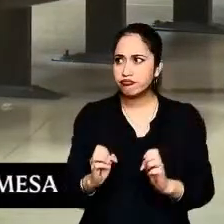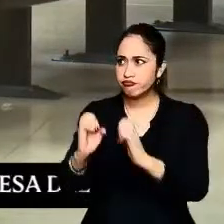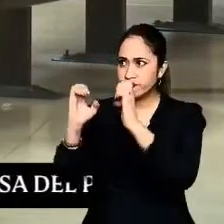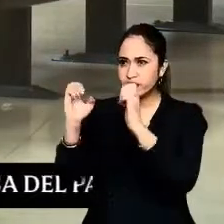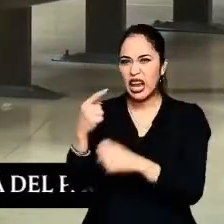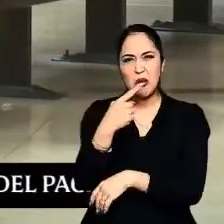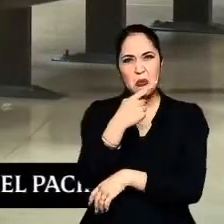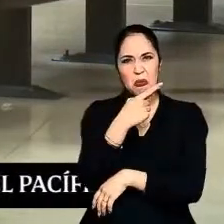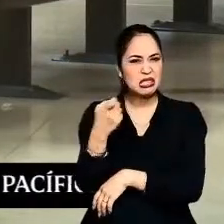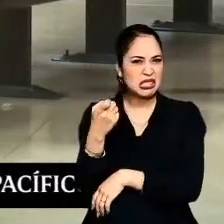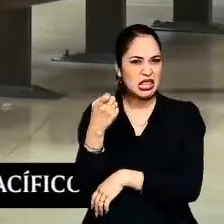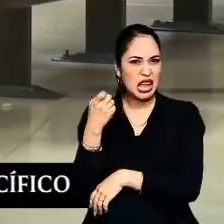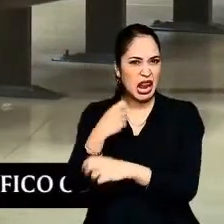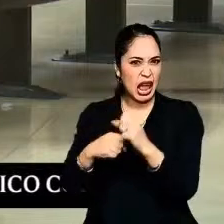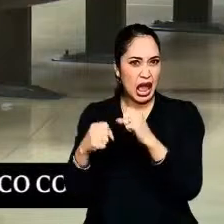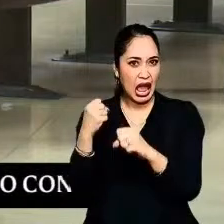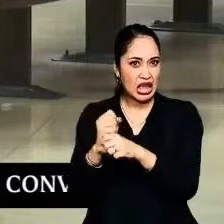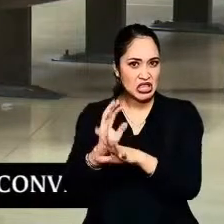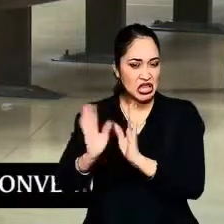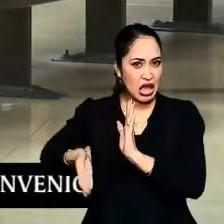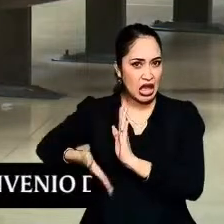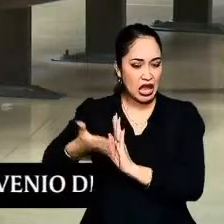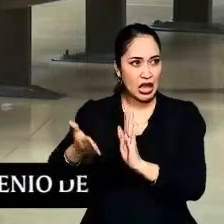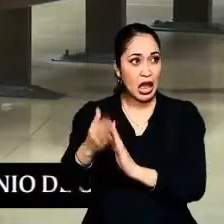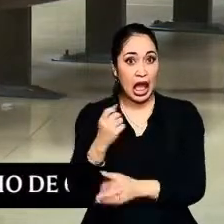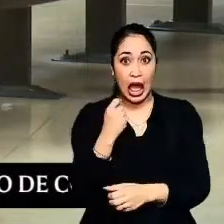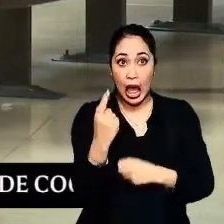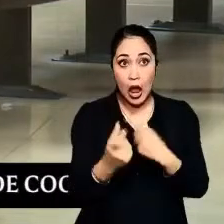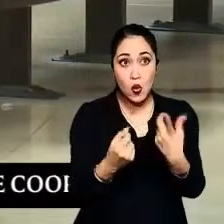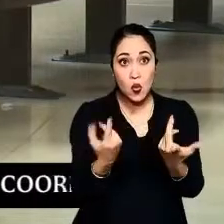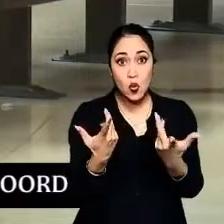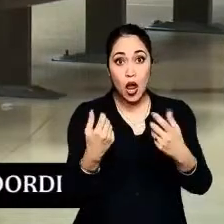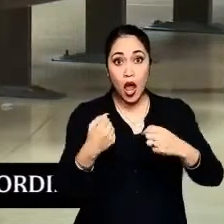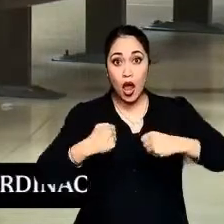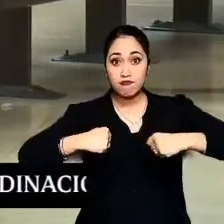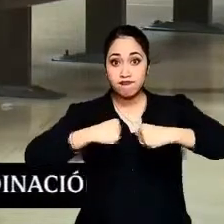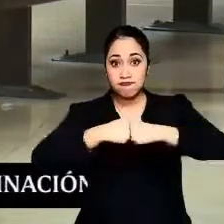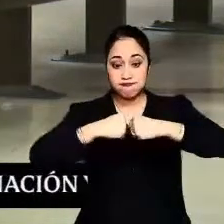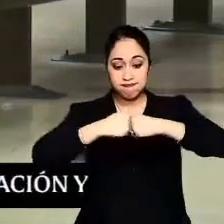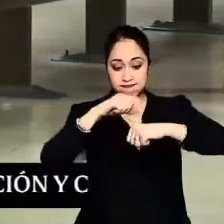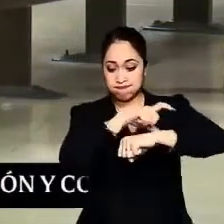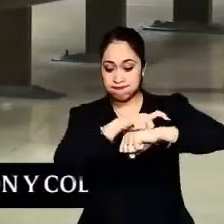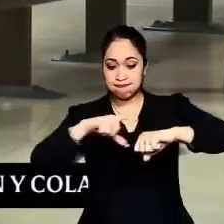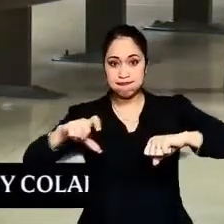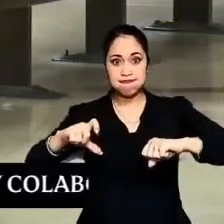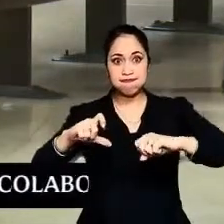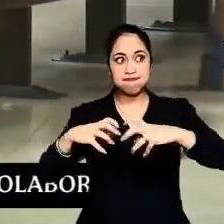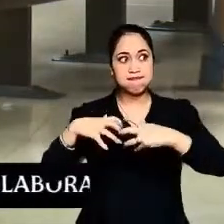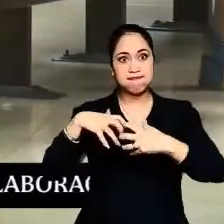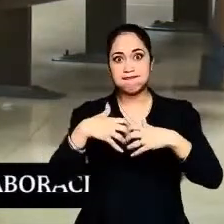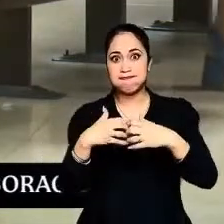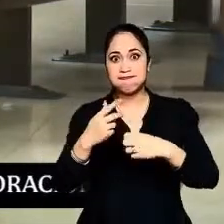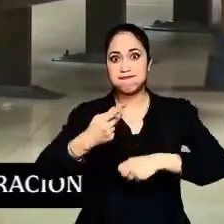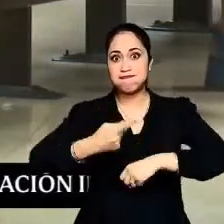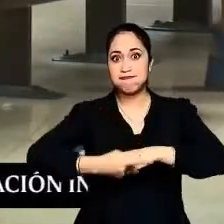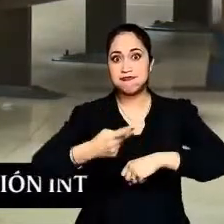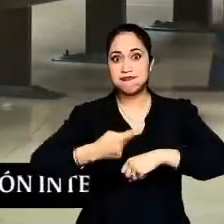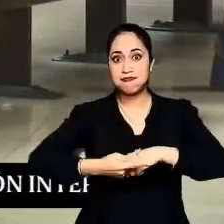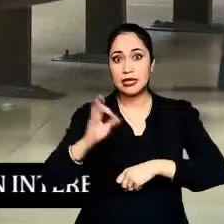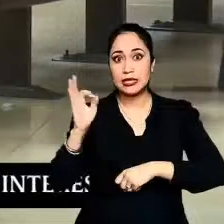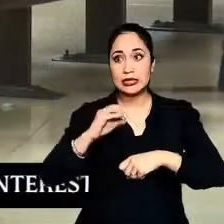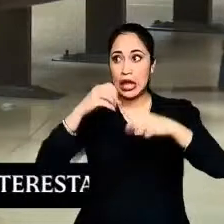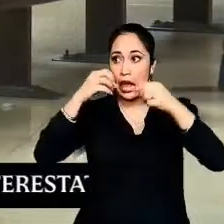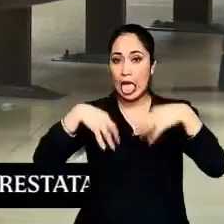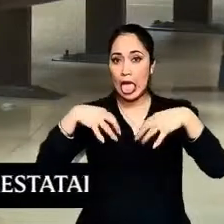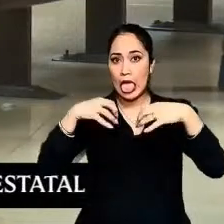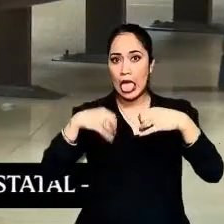de antigüedad y hay bardas que ya están por colapsar. Nos comentaba el dirigente de Protección Civil Municipal que no se